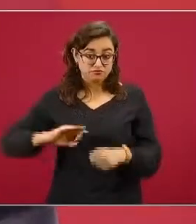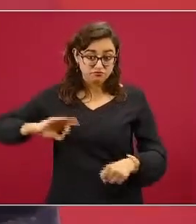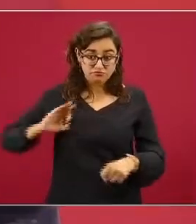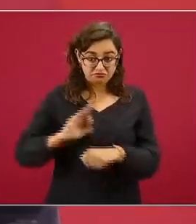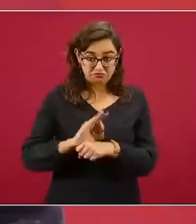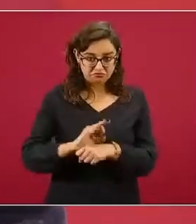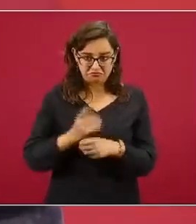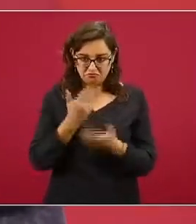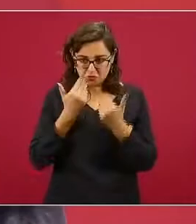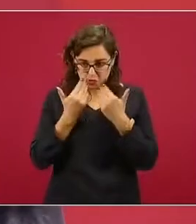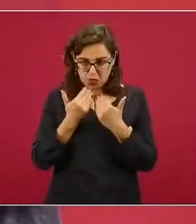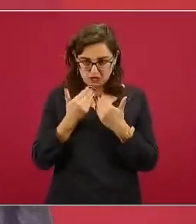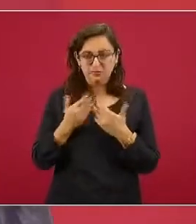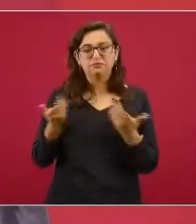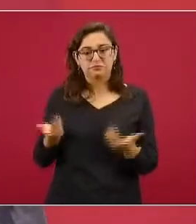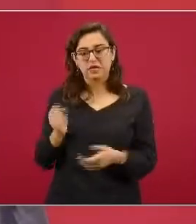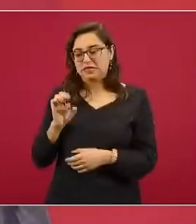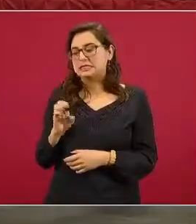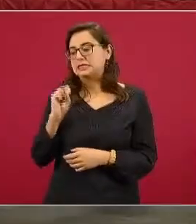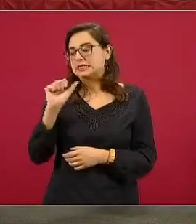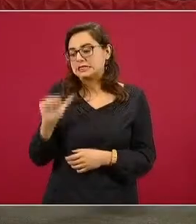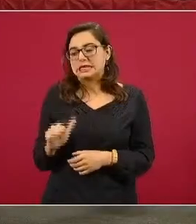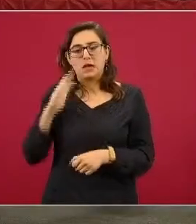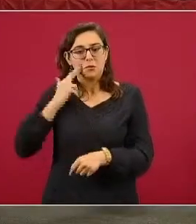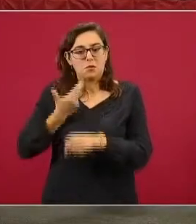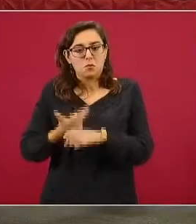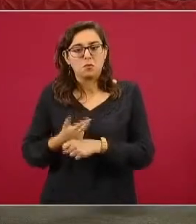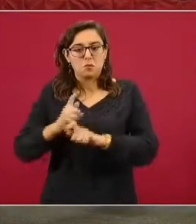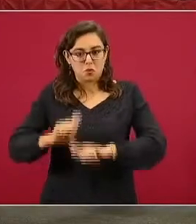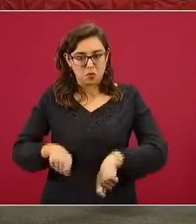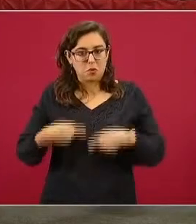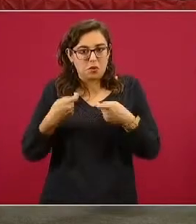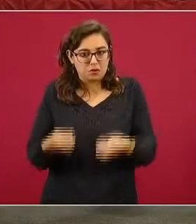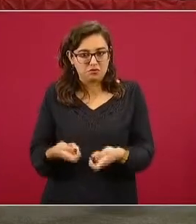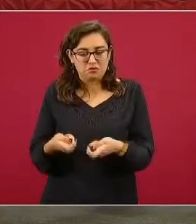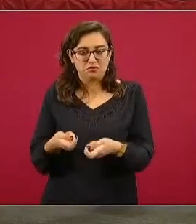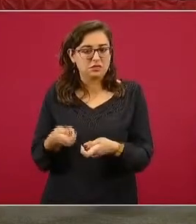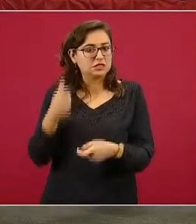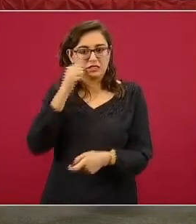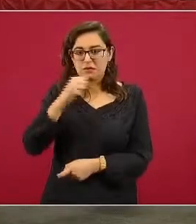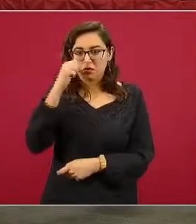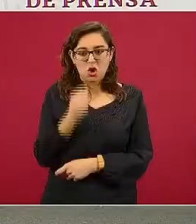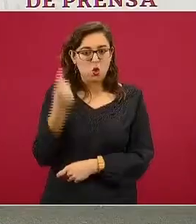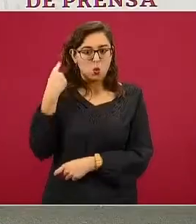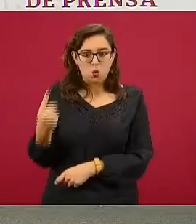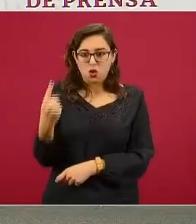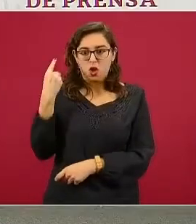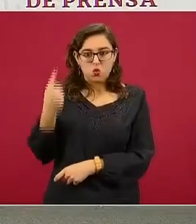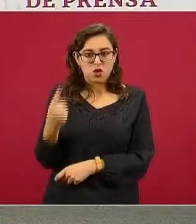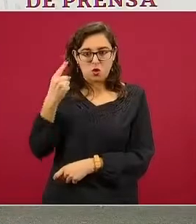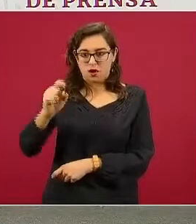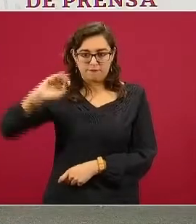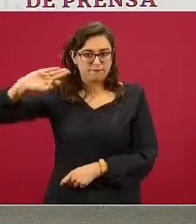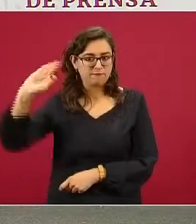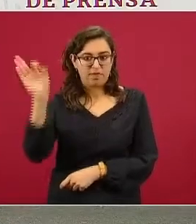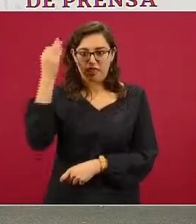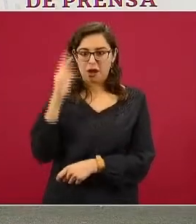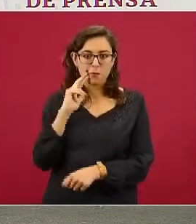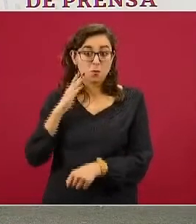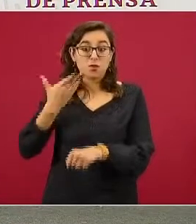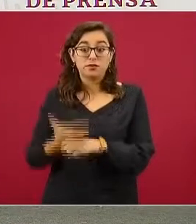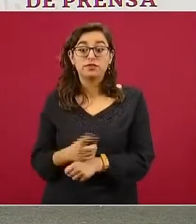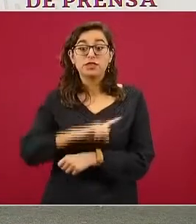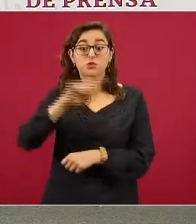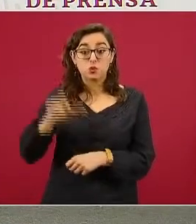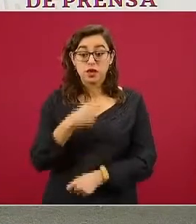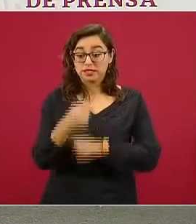tomaban centralmente en la Secretaría de Salud, que se hablaba en singular y se refería siempre a la Secretaría de Salud Federal. Eso cambió